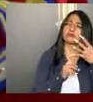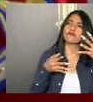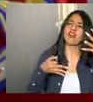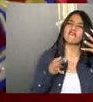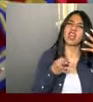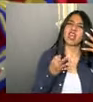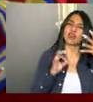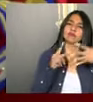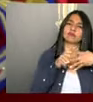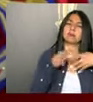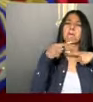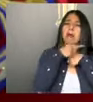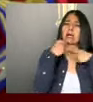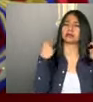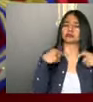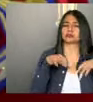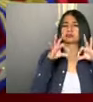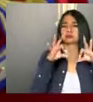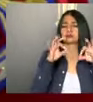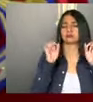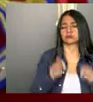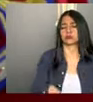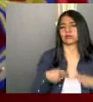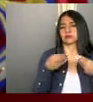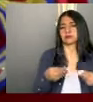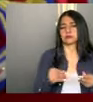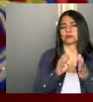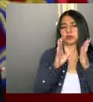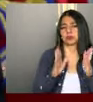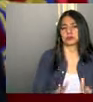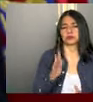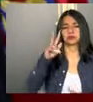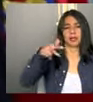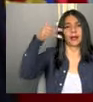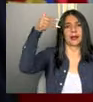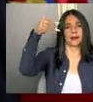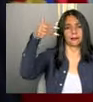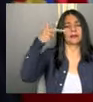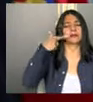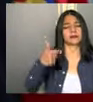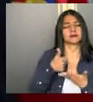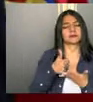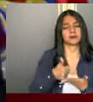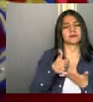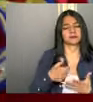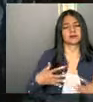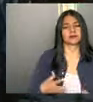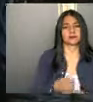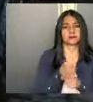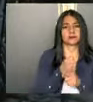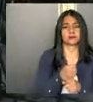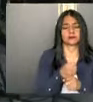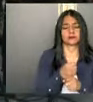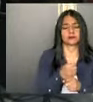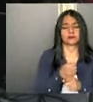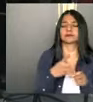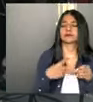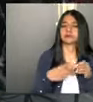ya tendremos y podremos dar a la ciudadanía esas cámaras para beneficio de la seguridad de todas las quiteñas y